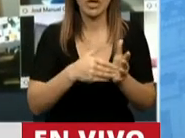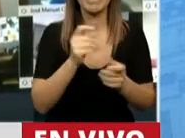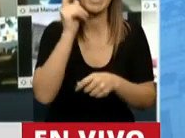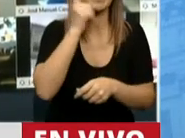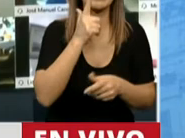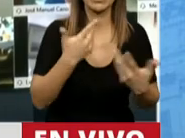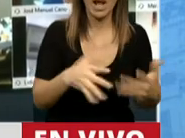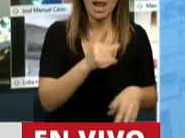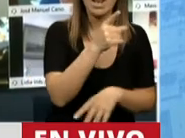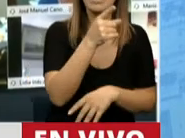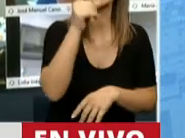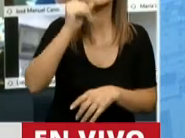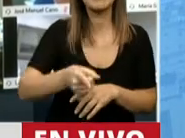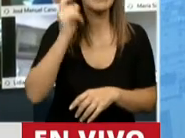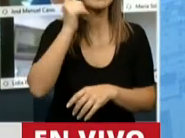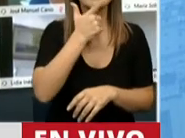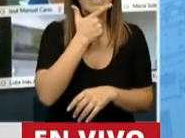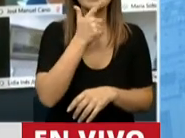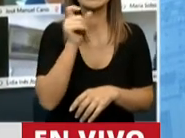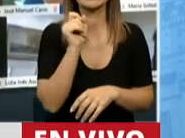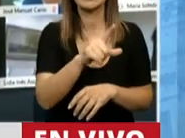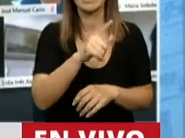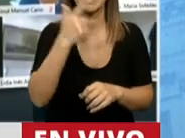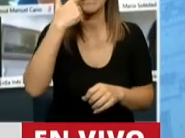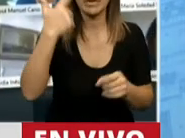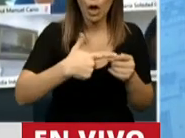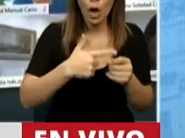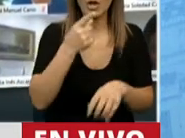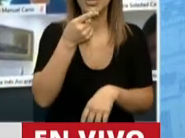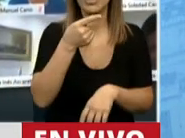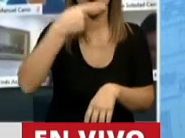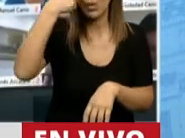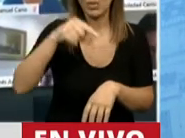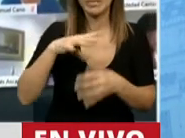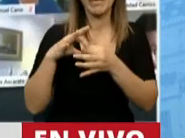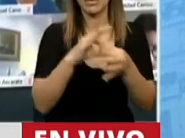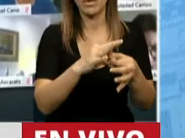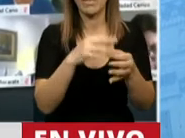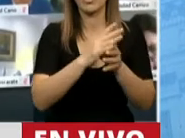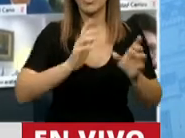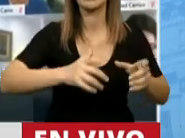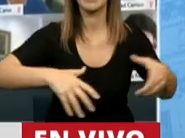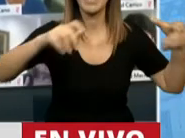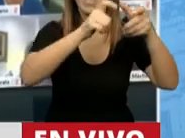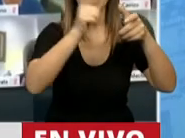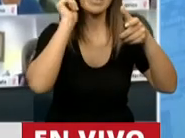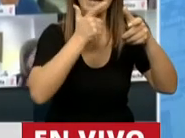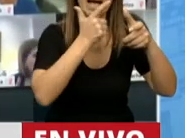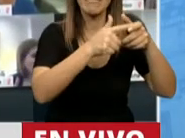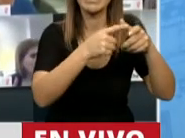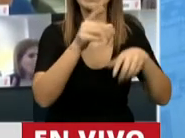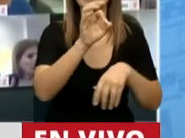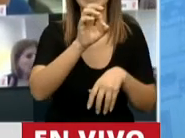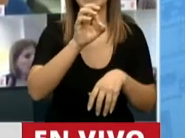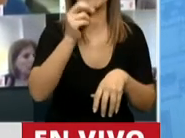natural, como así también la demanda de gas natural y gas licuado de petróleo, estos últimos relacionados con el programa Hogares con Garrafas por 26.020